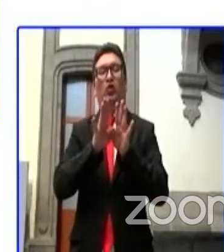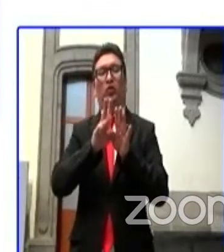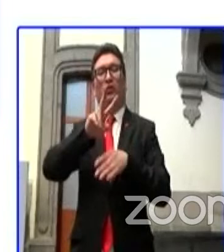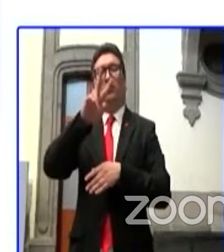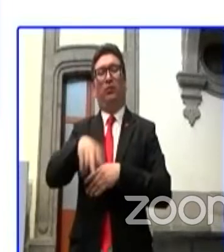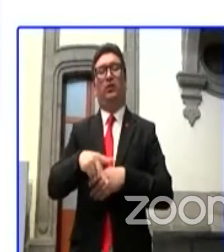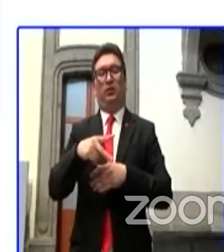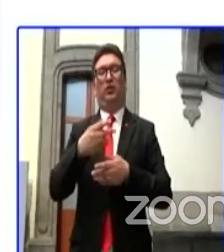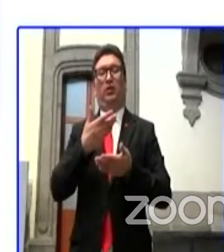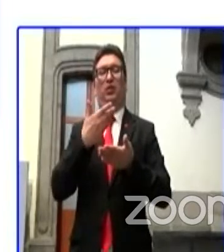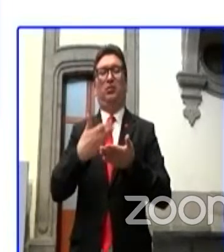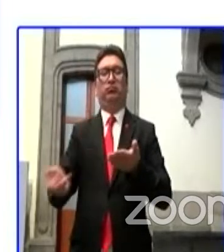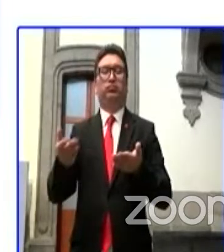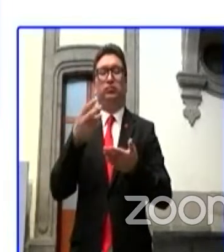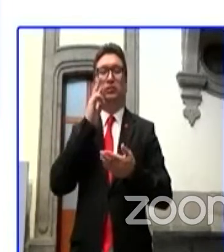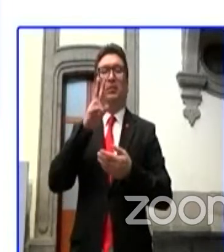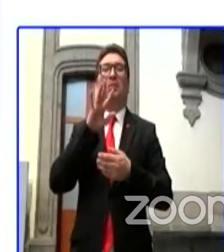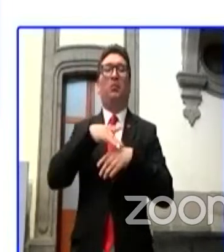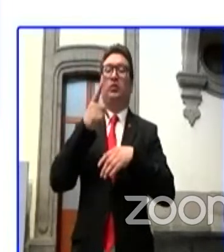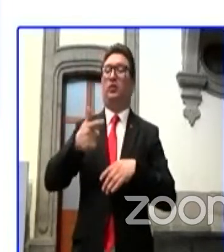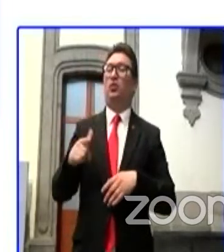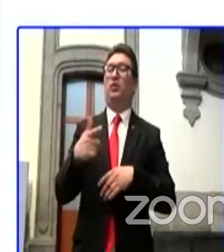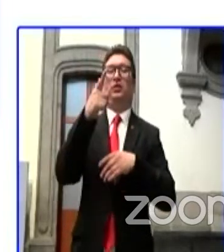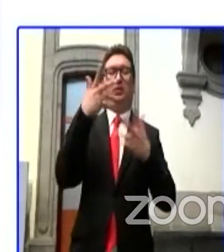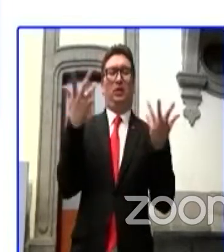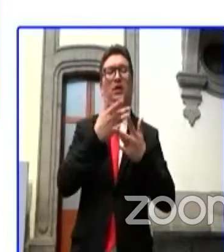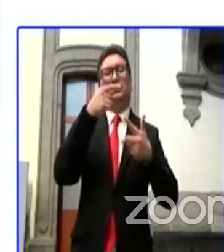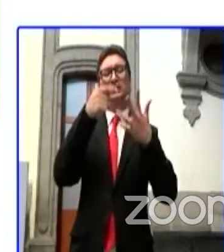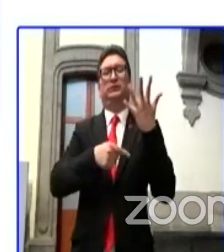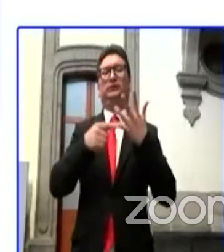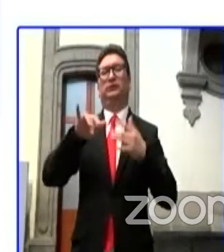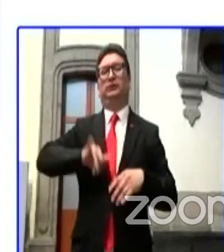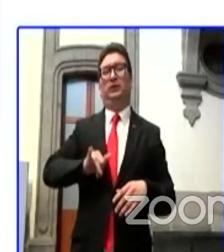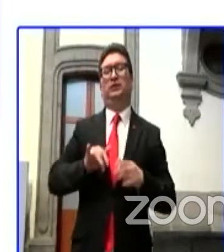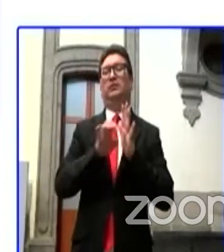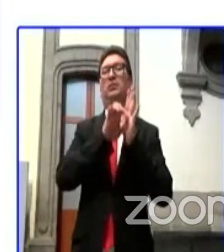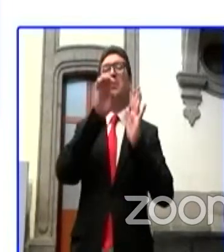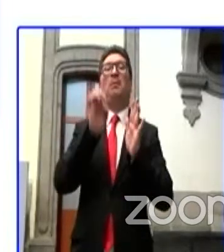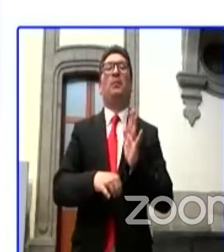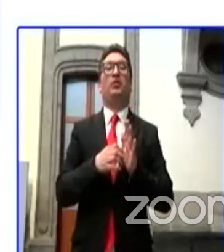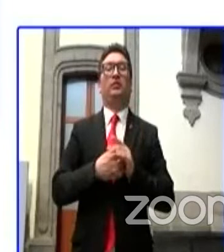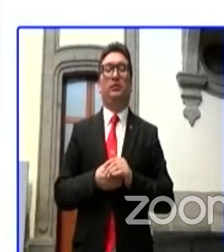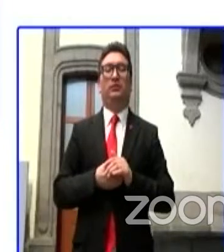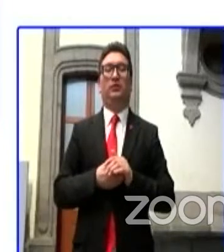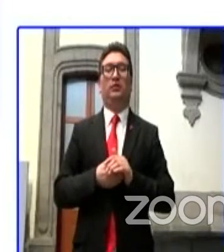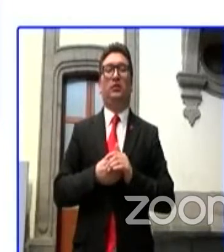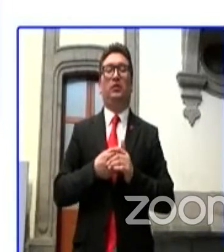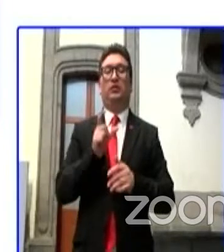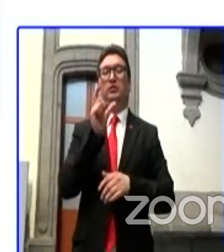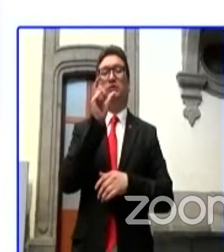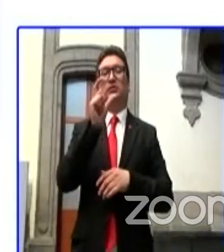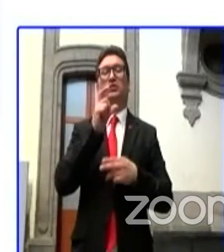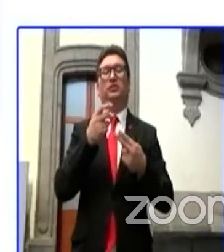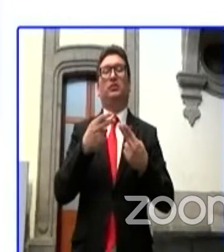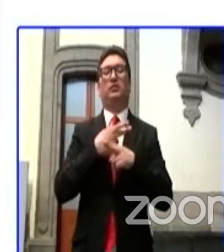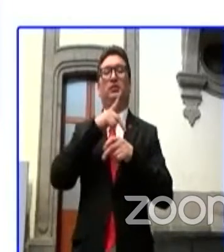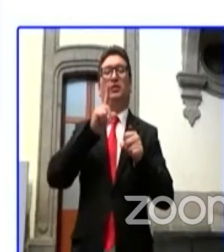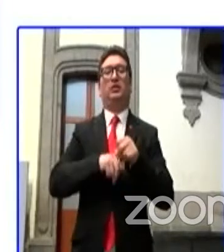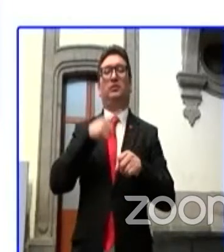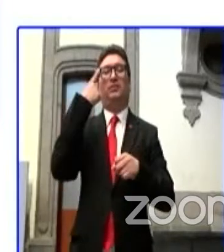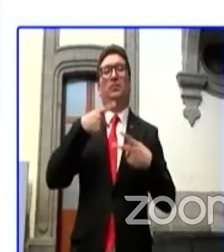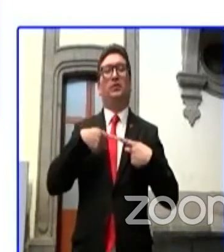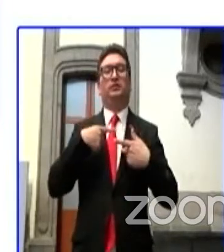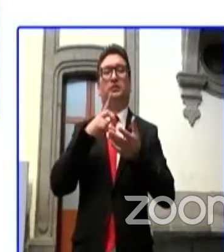aún todavía más palpable, porque Guanajuato ha hecho cosas muy interesantes. Ejemplo de ello, la credencial nacional para las personas con discapacidad surgió